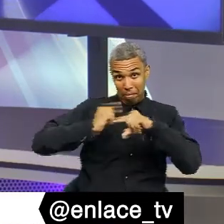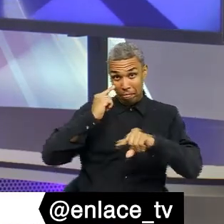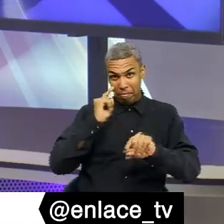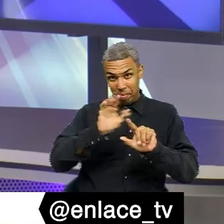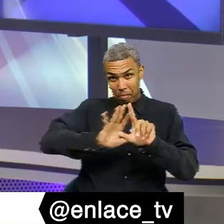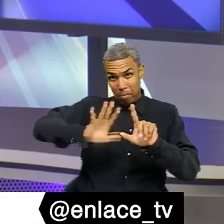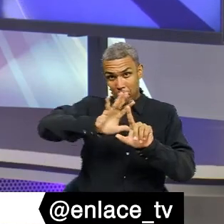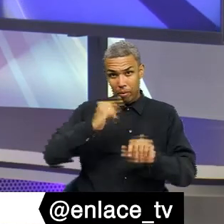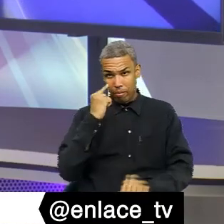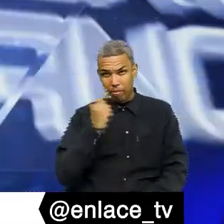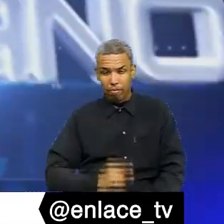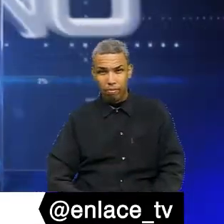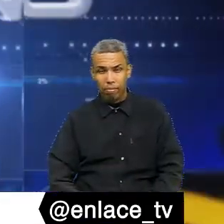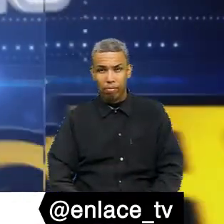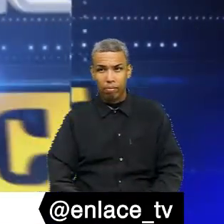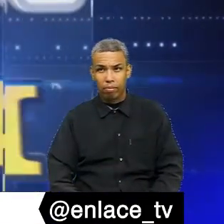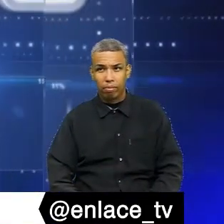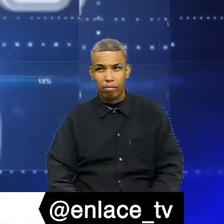comunidad.